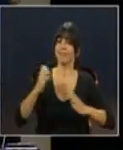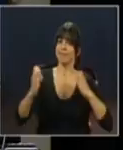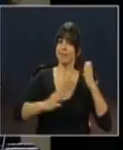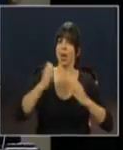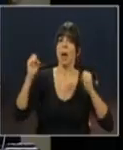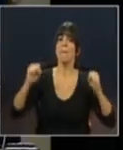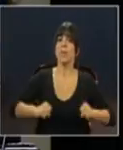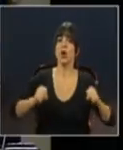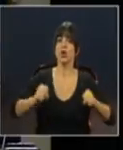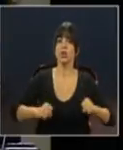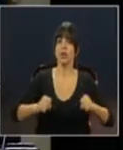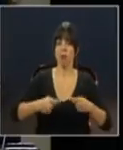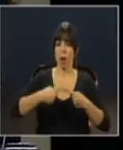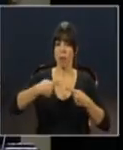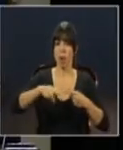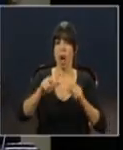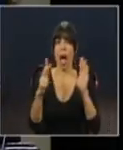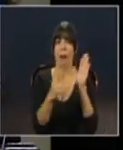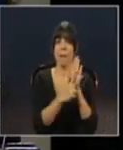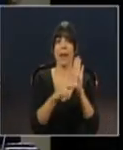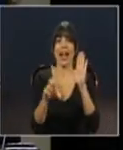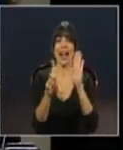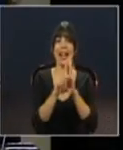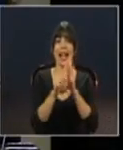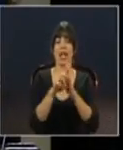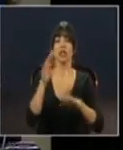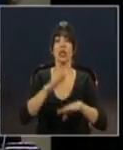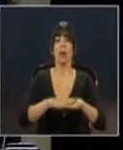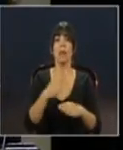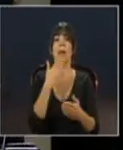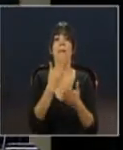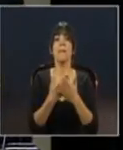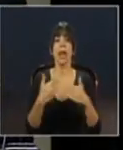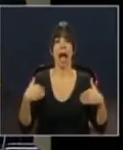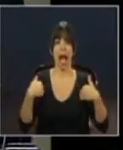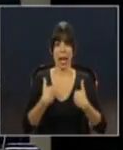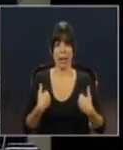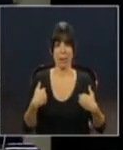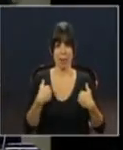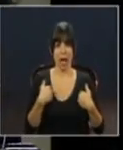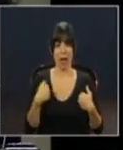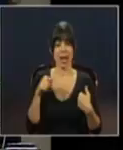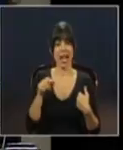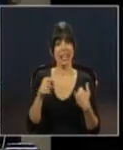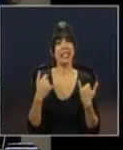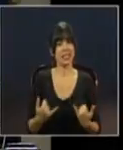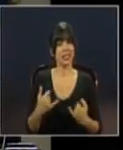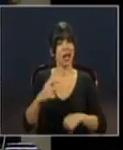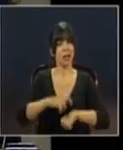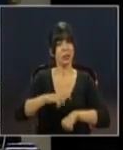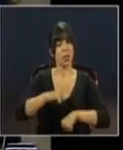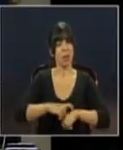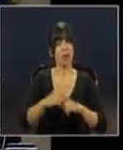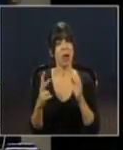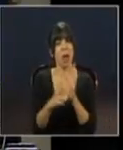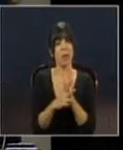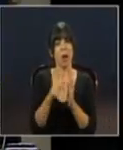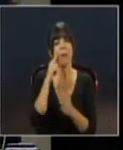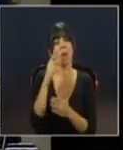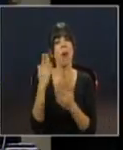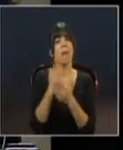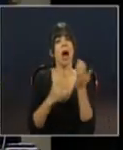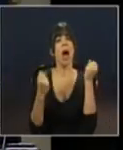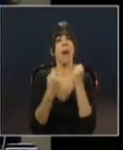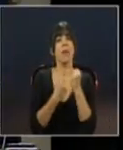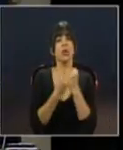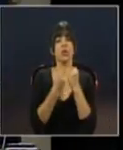la posibilidad de una pronta aprobación de la ley sobre el bienestar animal, a la cual le ha llegado su hora con el apoyo de miles